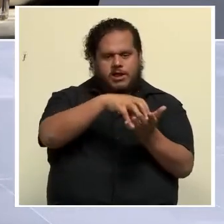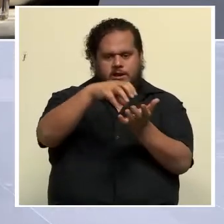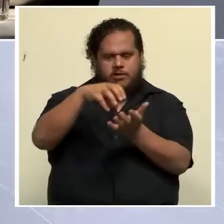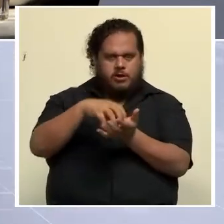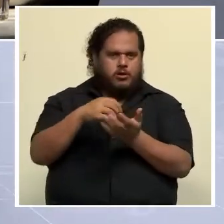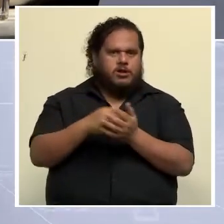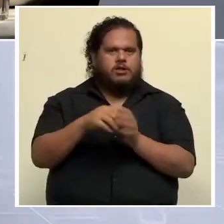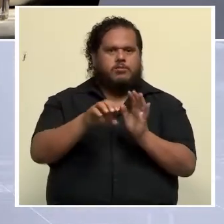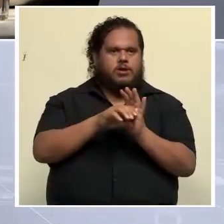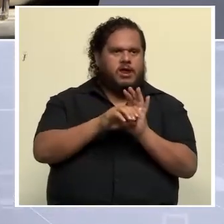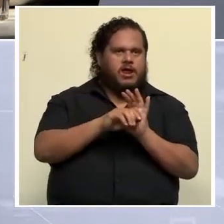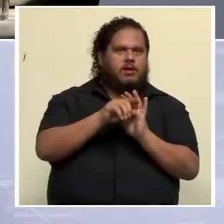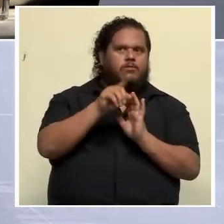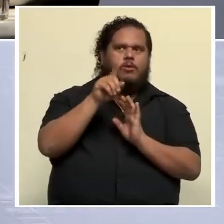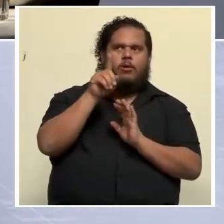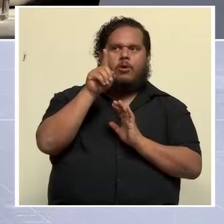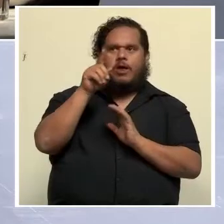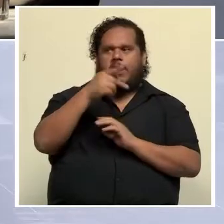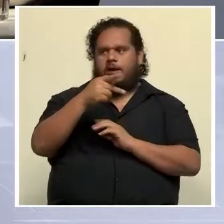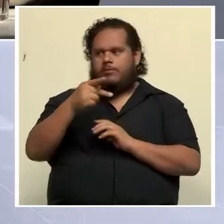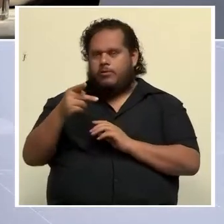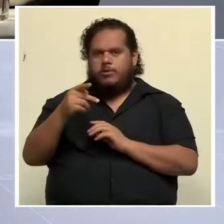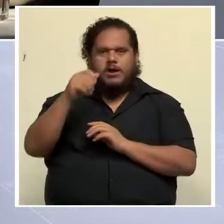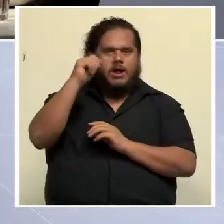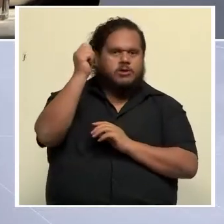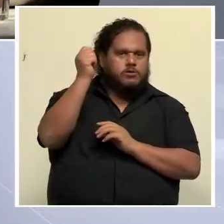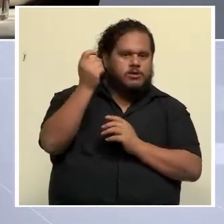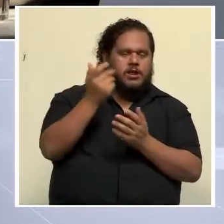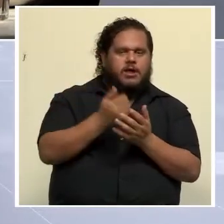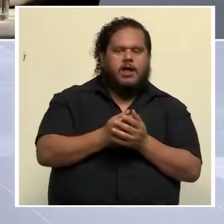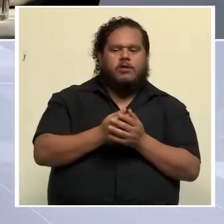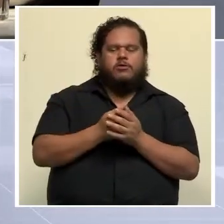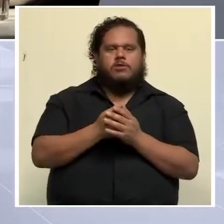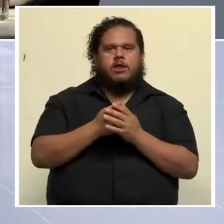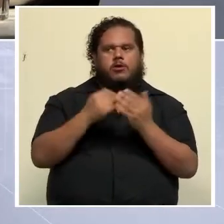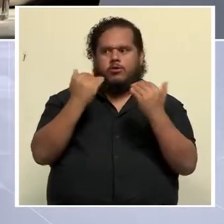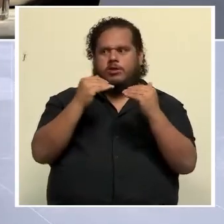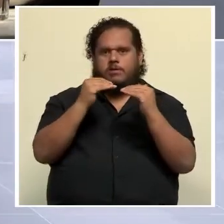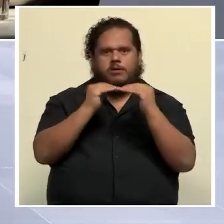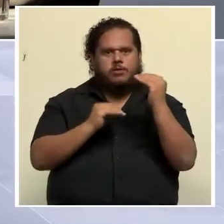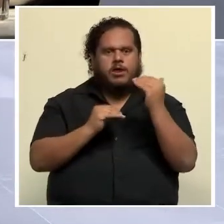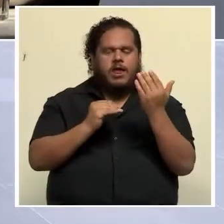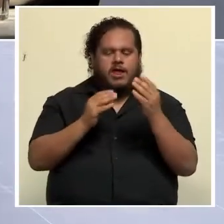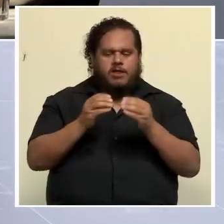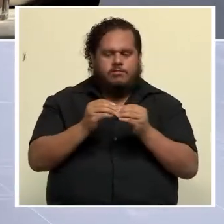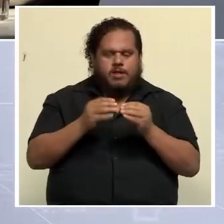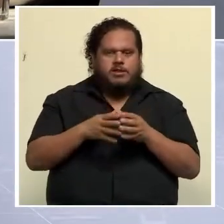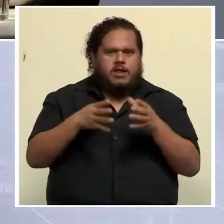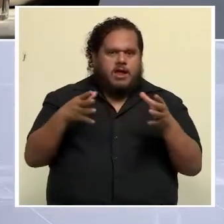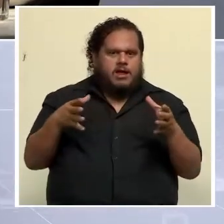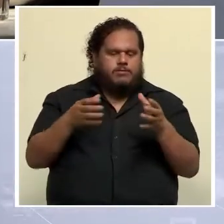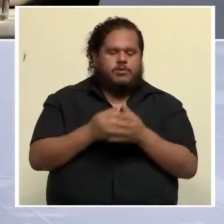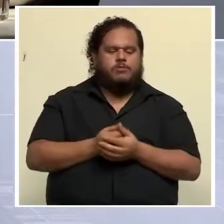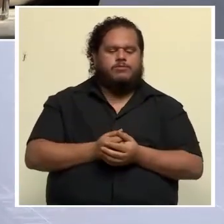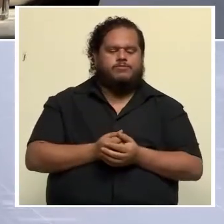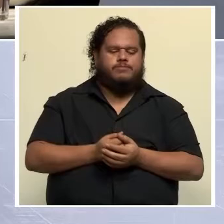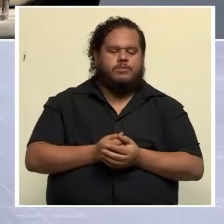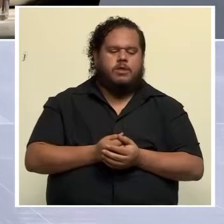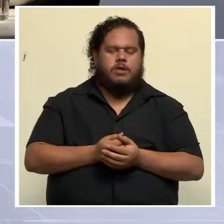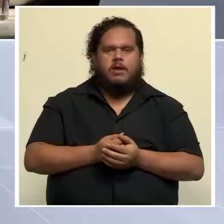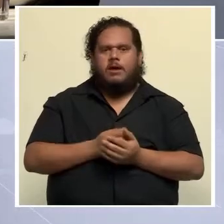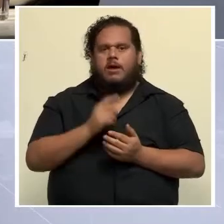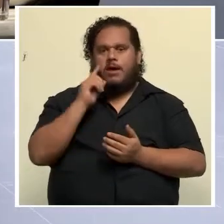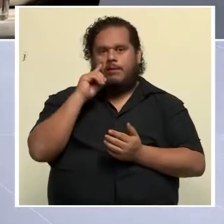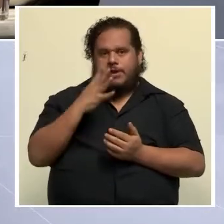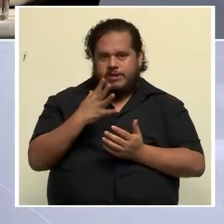región Brunca, la región Chorotega y demás, en donde los niveles de desigualdad son muchísimo más amplios, hay una pobreza mucho más extendida.